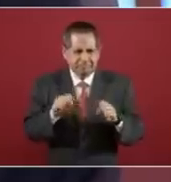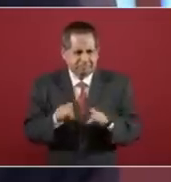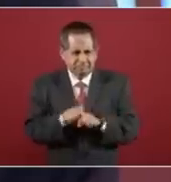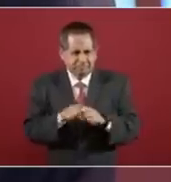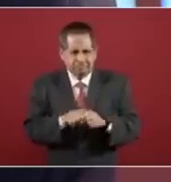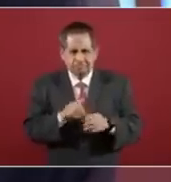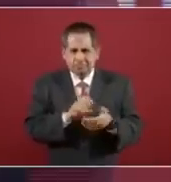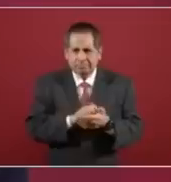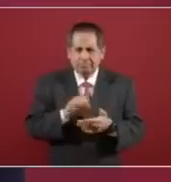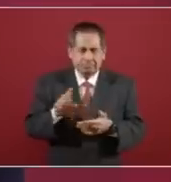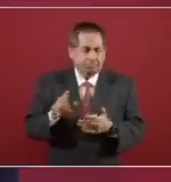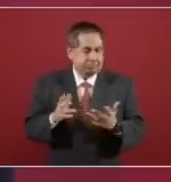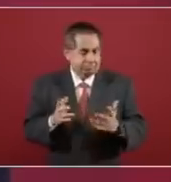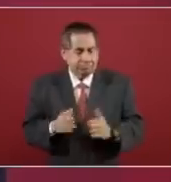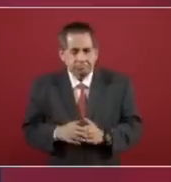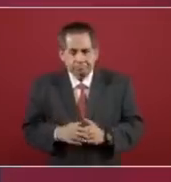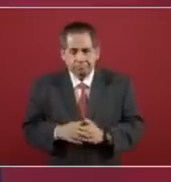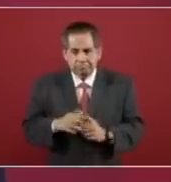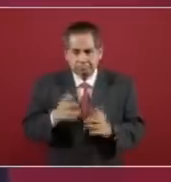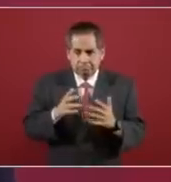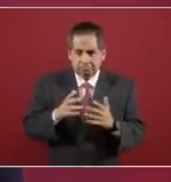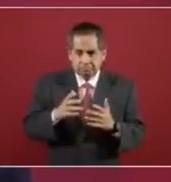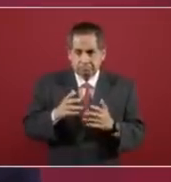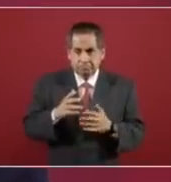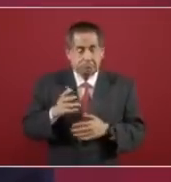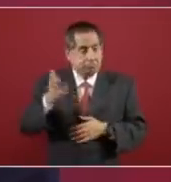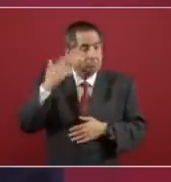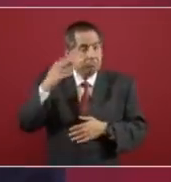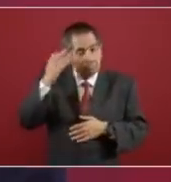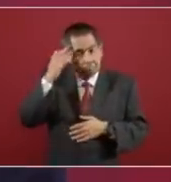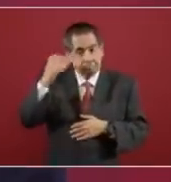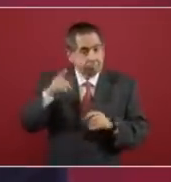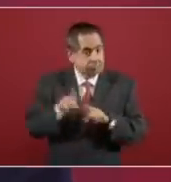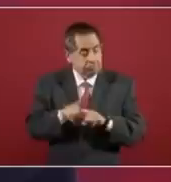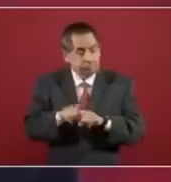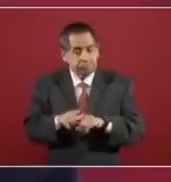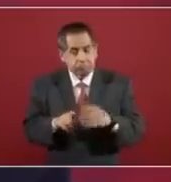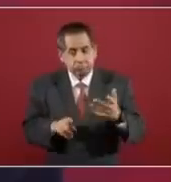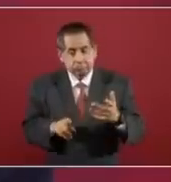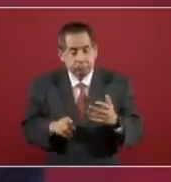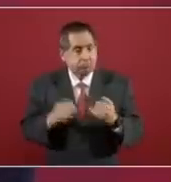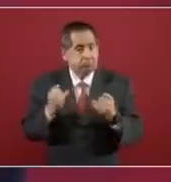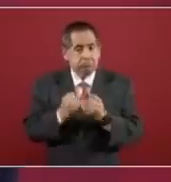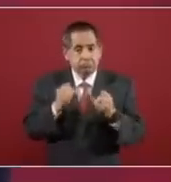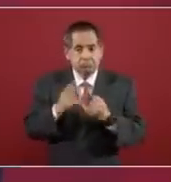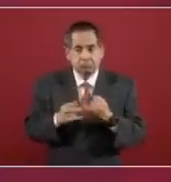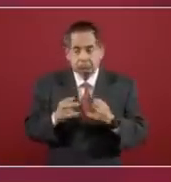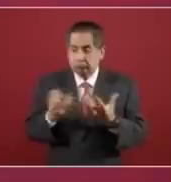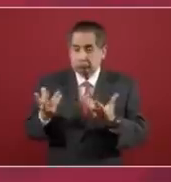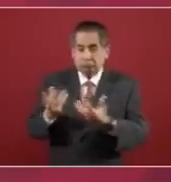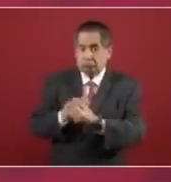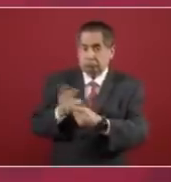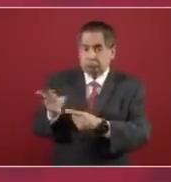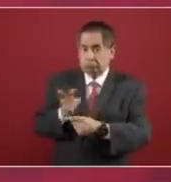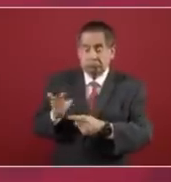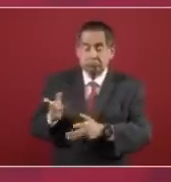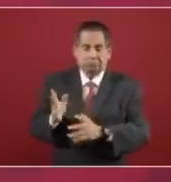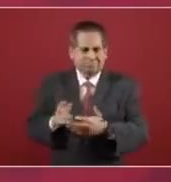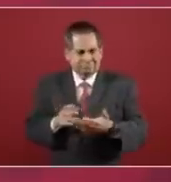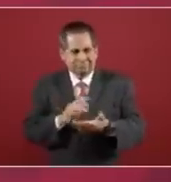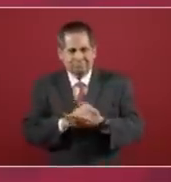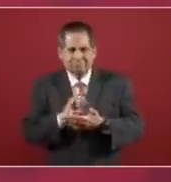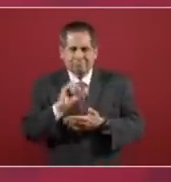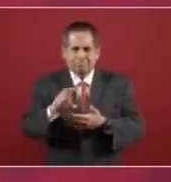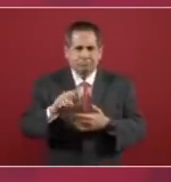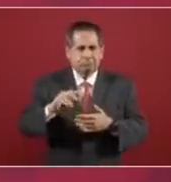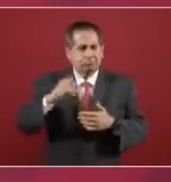aunque se actuará en aquel entonces de manera conjunta la